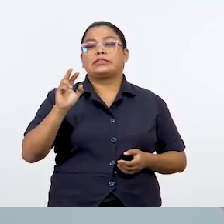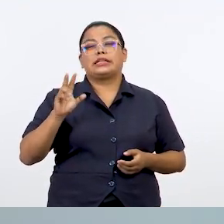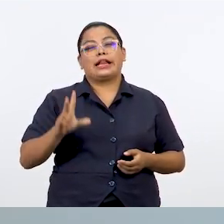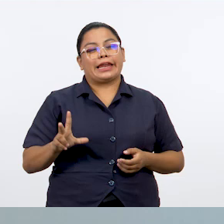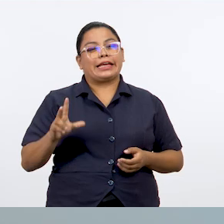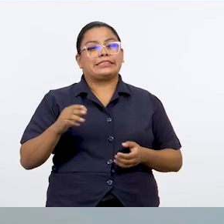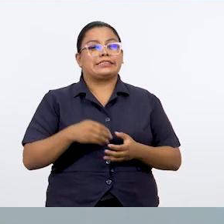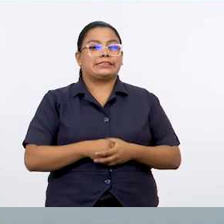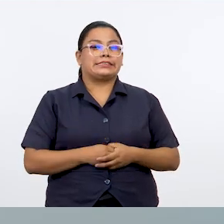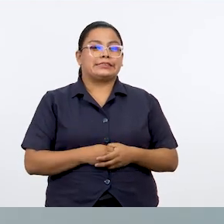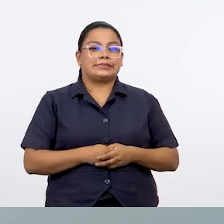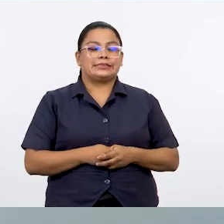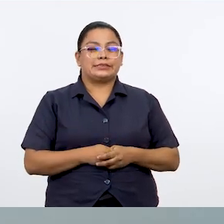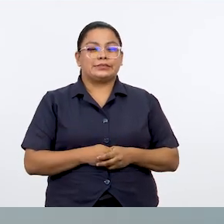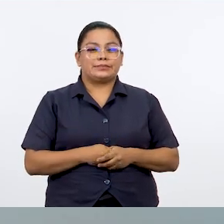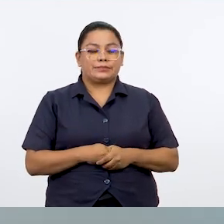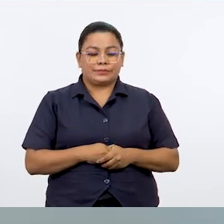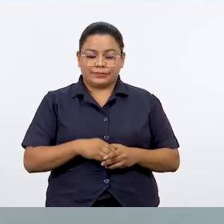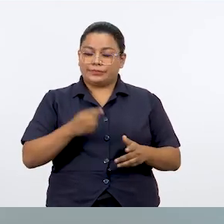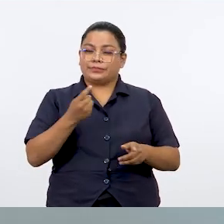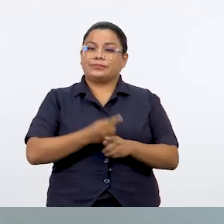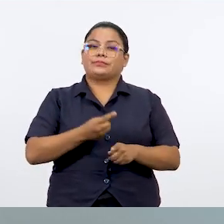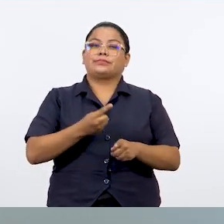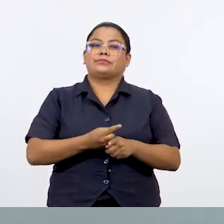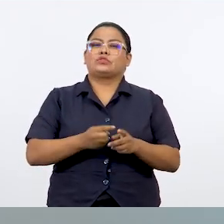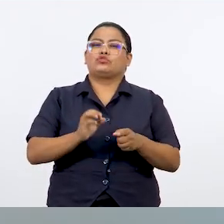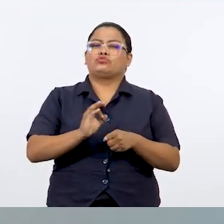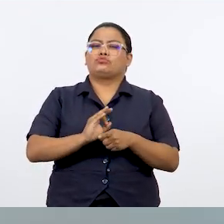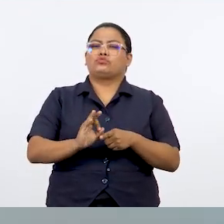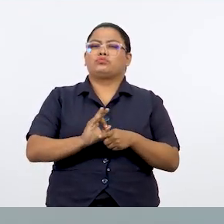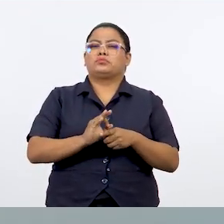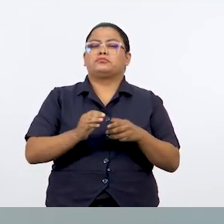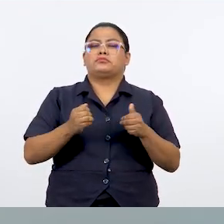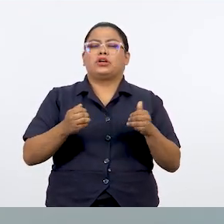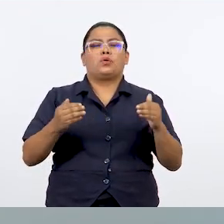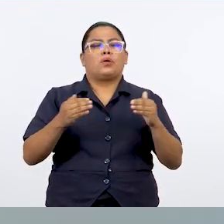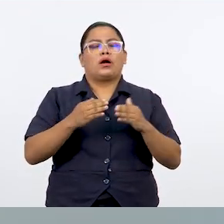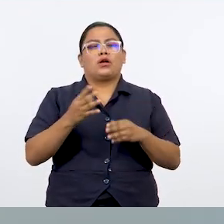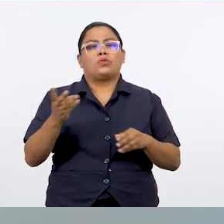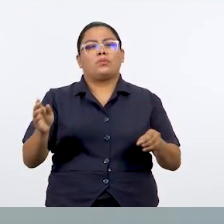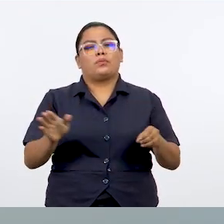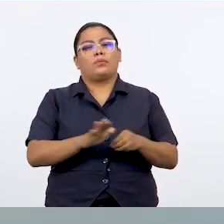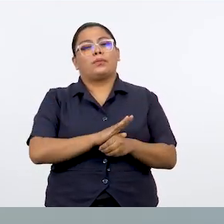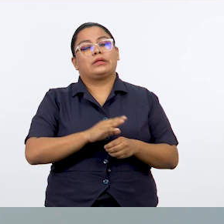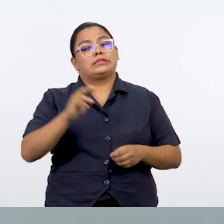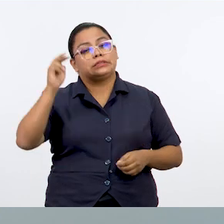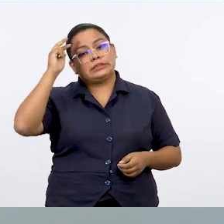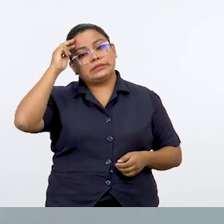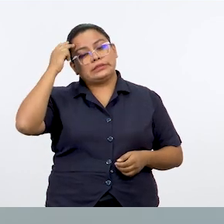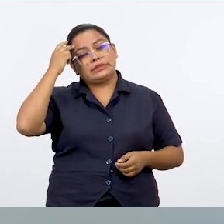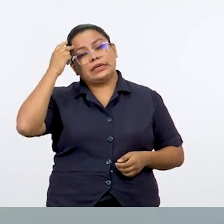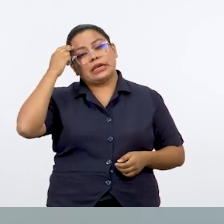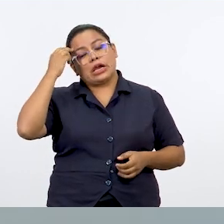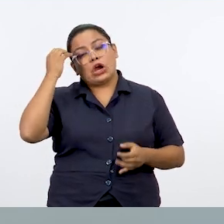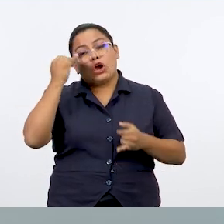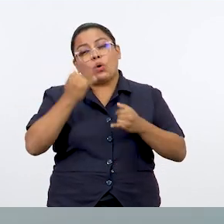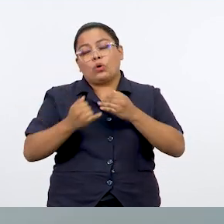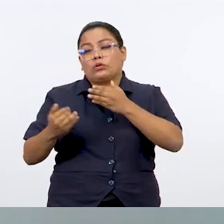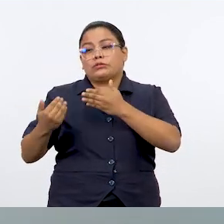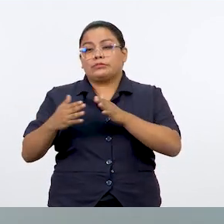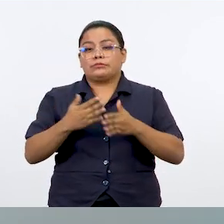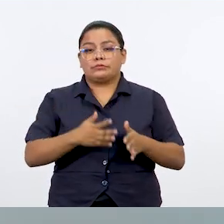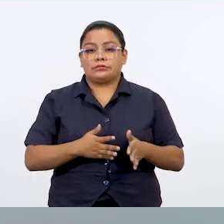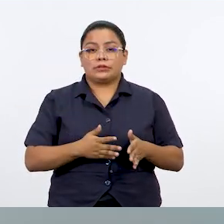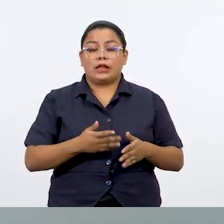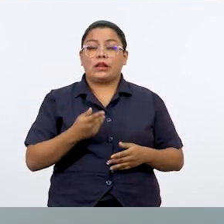0.3. Así es, parece que funciona como con los números naturales. Es decir, la última diferencia